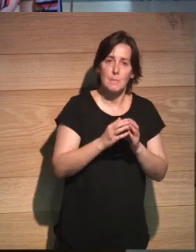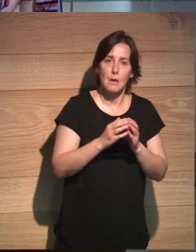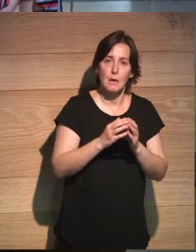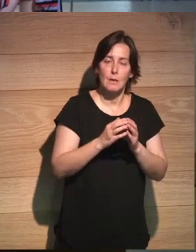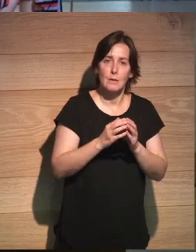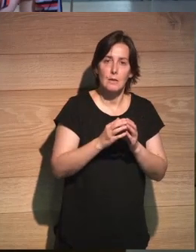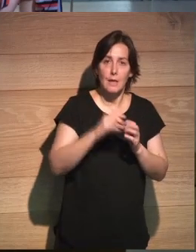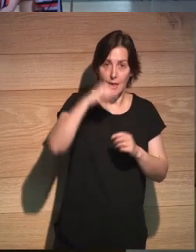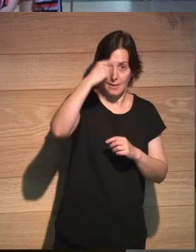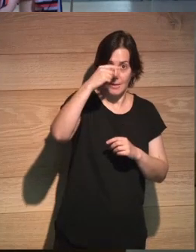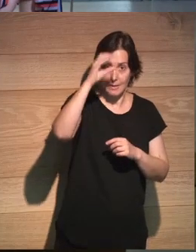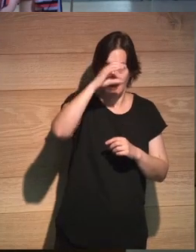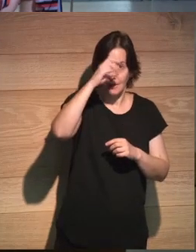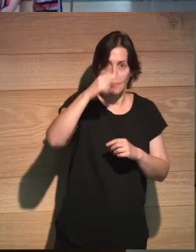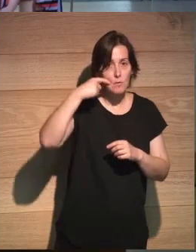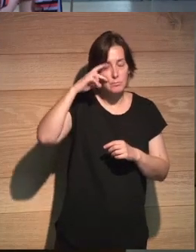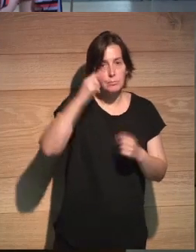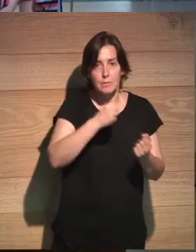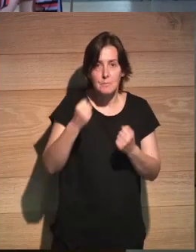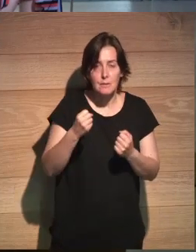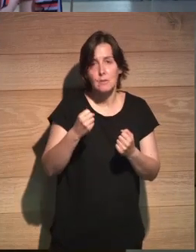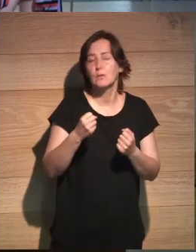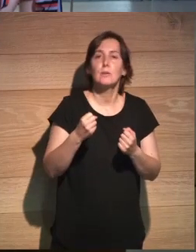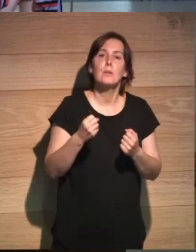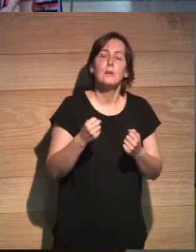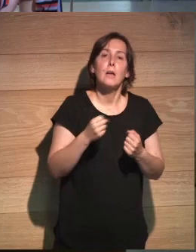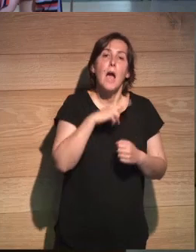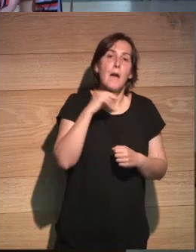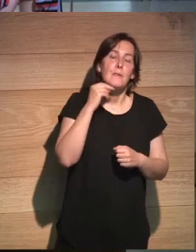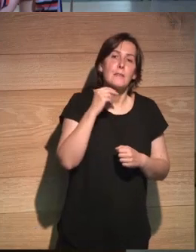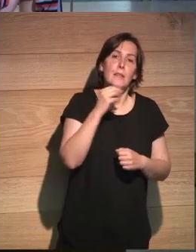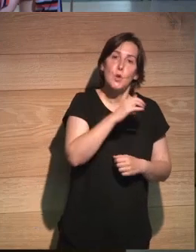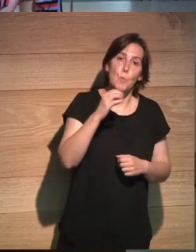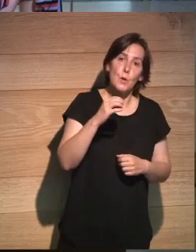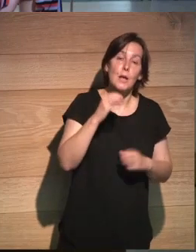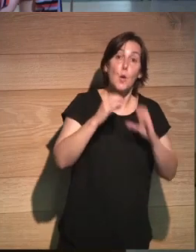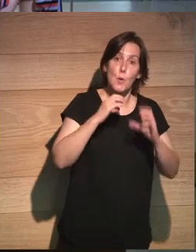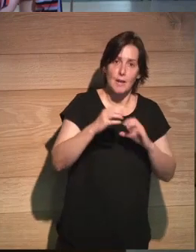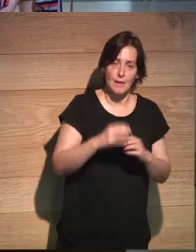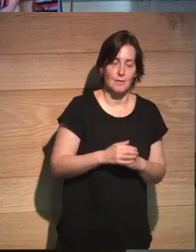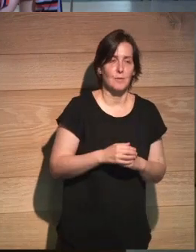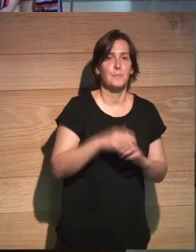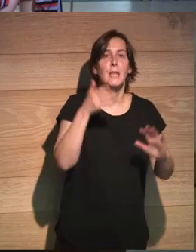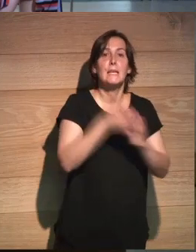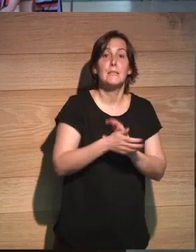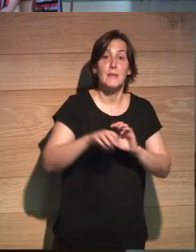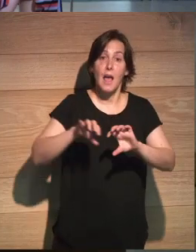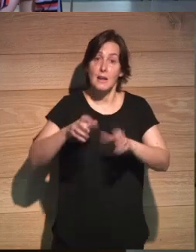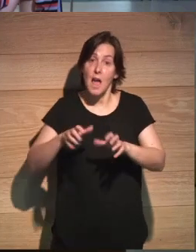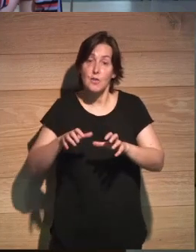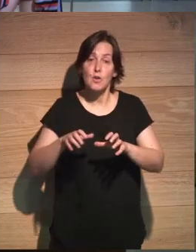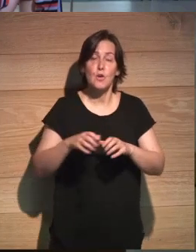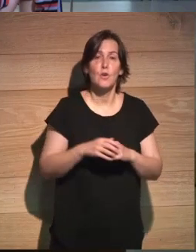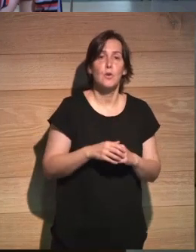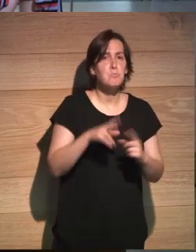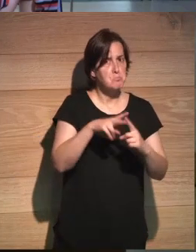cultivando conocimiento científico y habilidades de comunicación. Esto tiene efecto multiplicador. Las radios, las emisoras de radios,